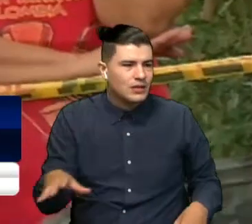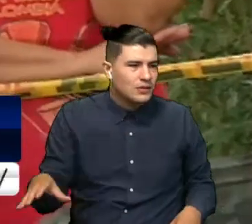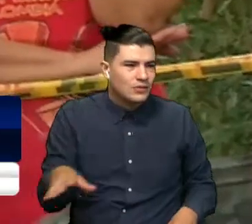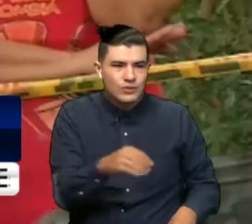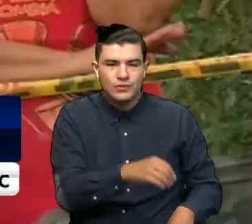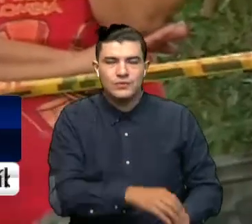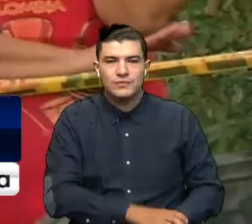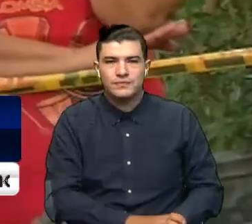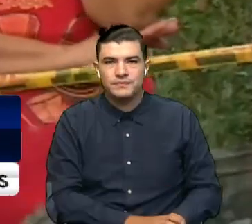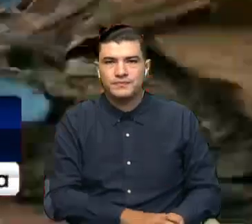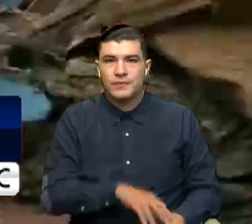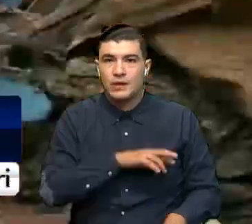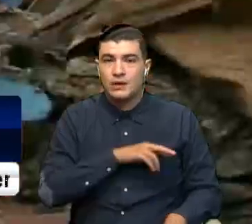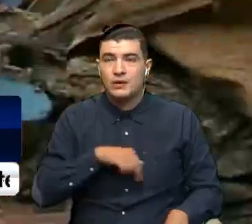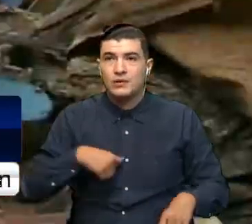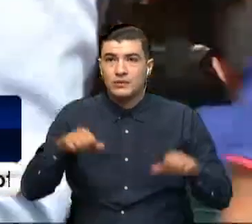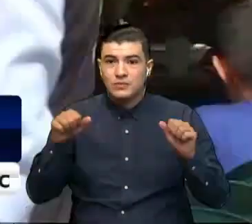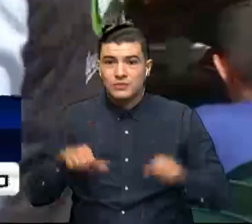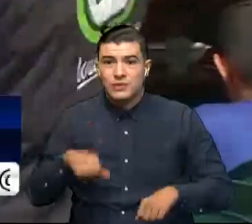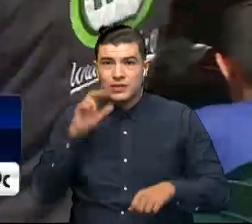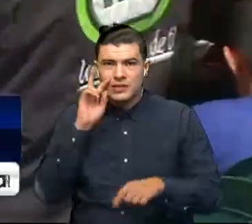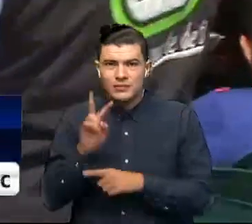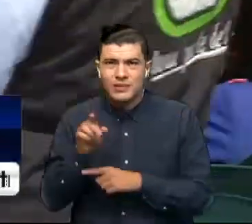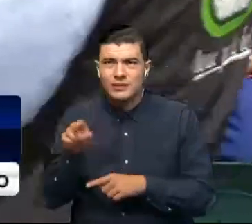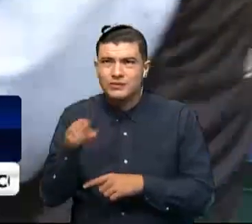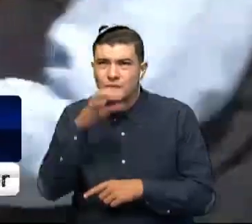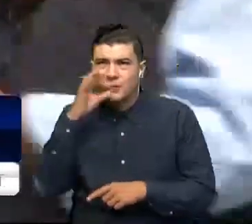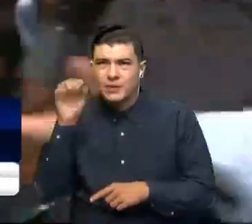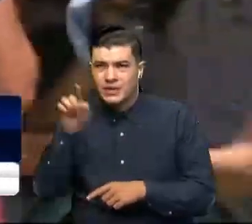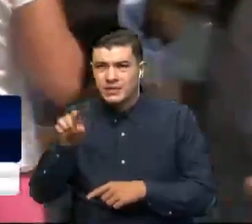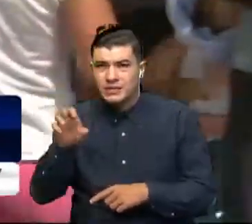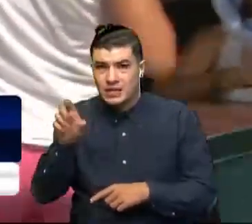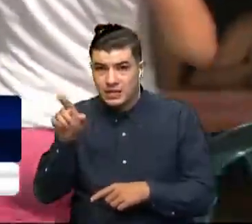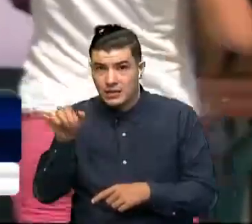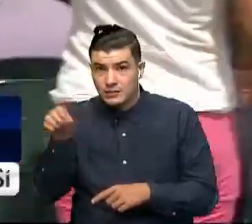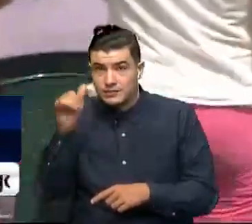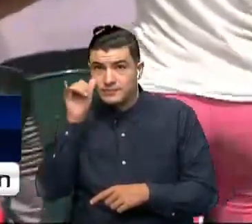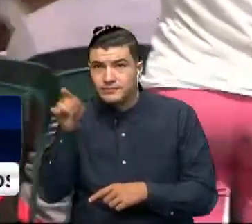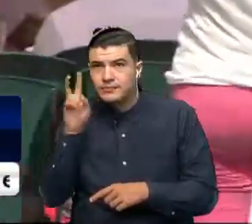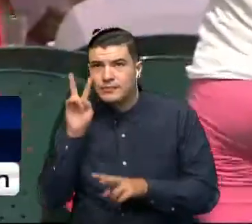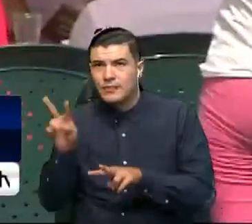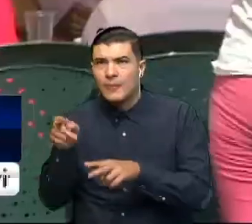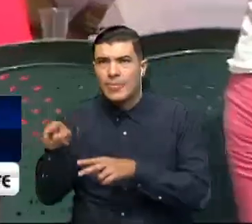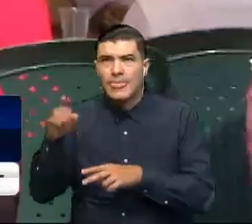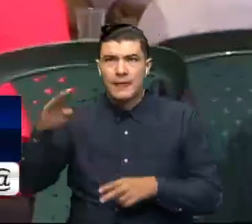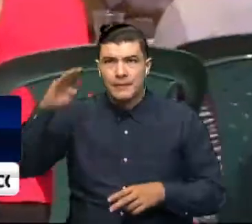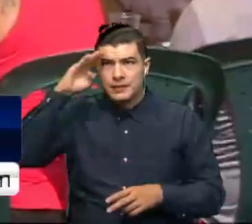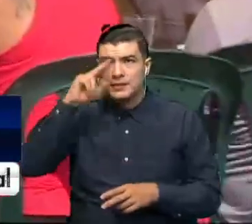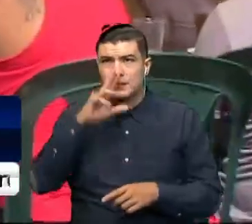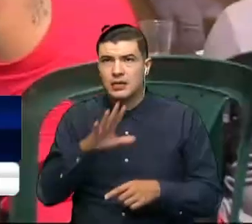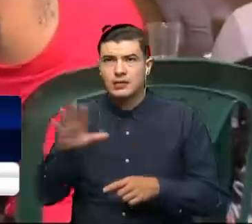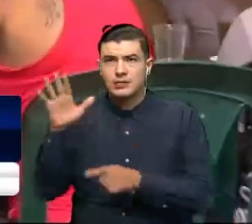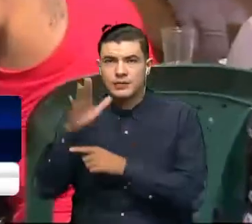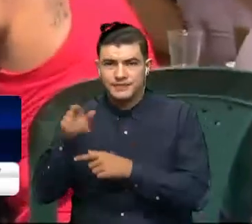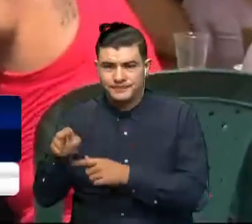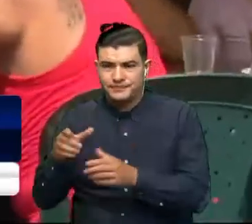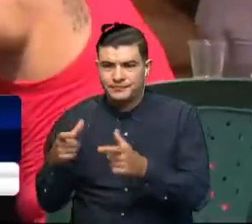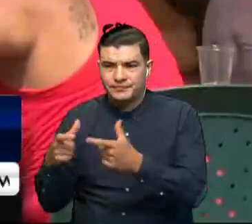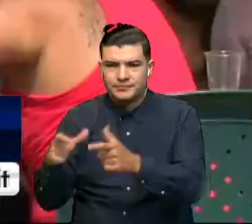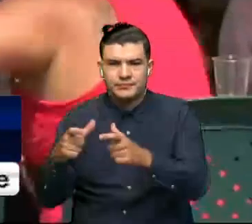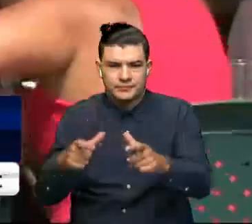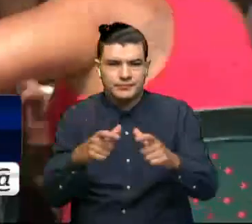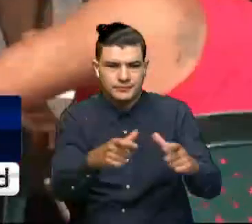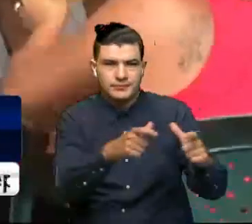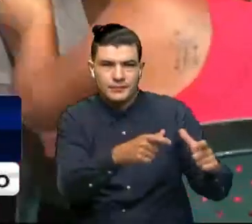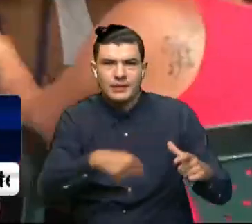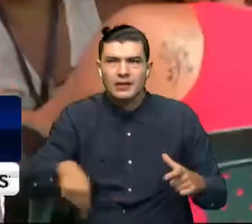Bueno, pues aquí podemos ver ustedes, Sergio nos hace un panelito acerca de la policía repartiendo. El mismo comandante de la policía, el general Manuel Antonio Vázquez, también lo